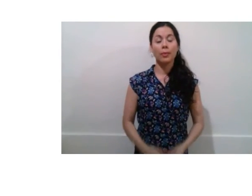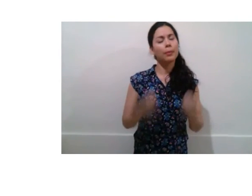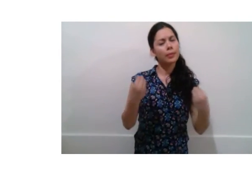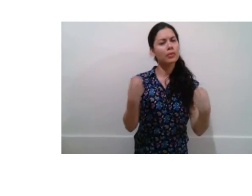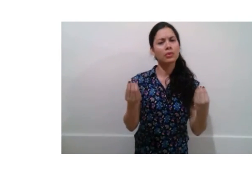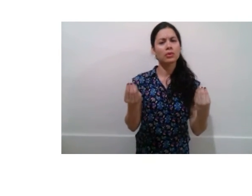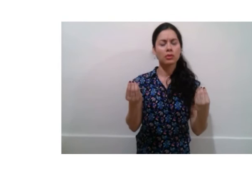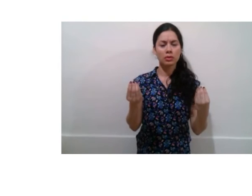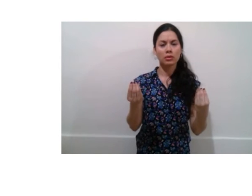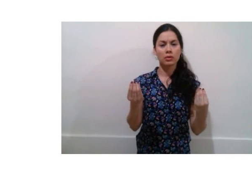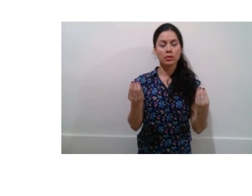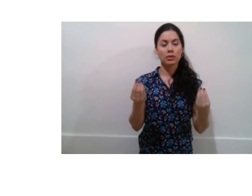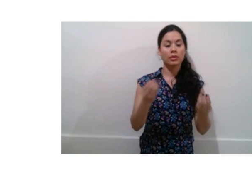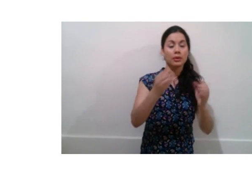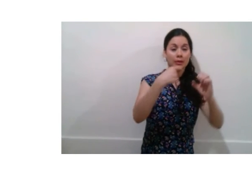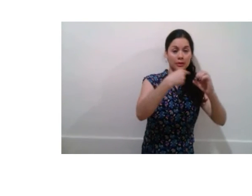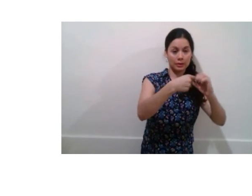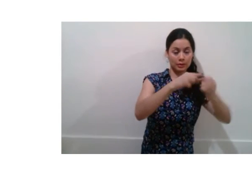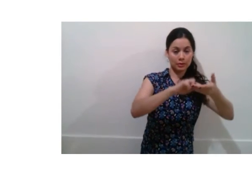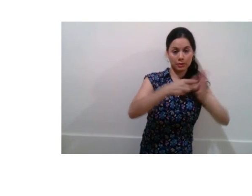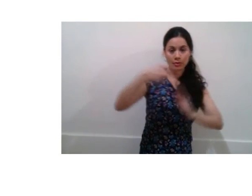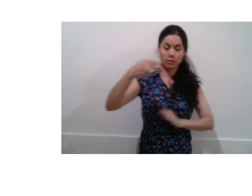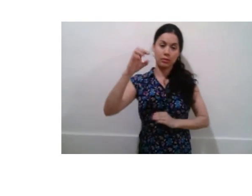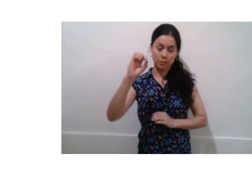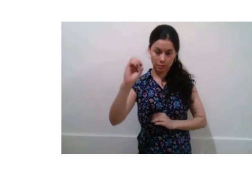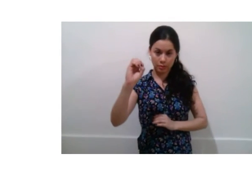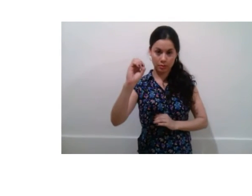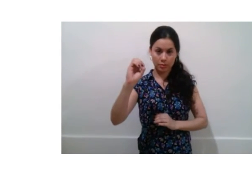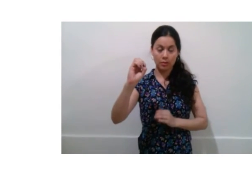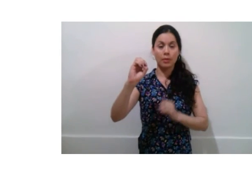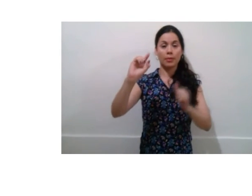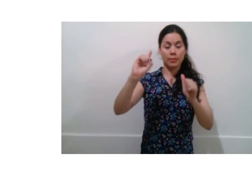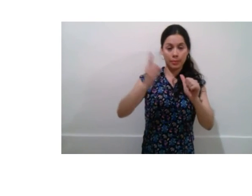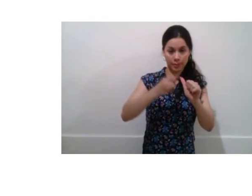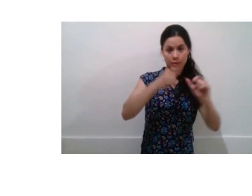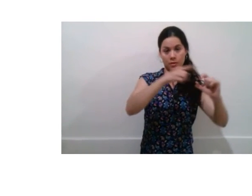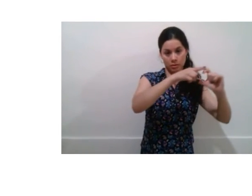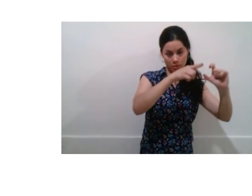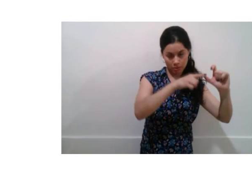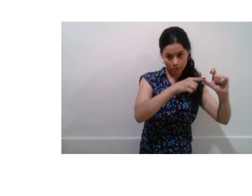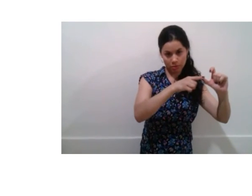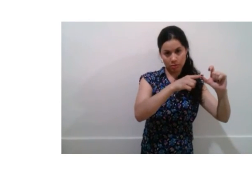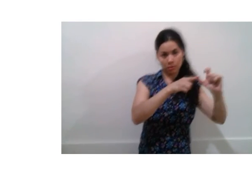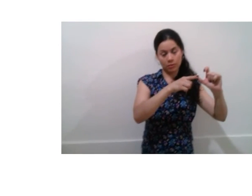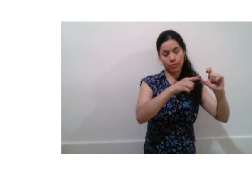Para teta es igual a 0 en la primera ecuación.